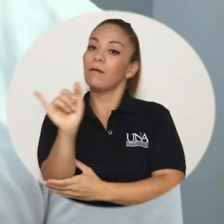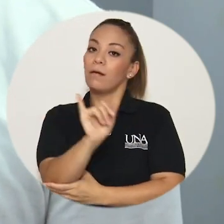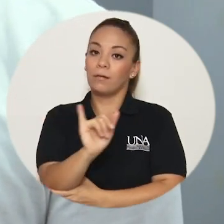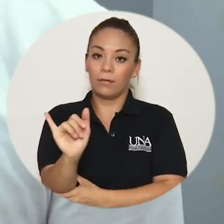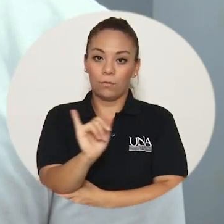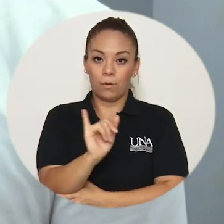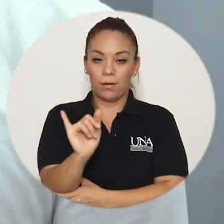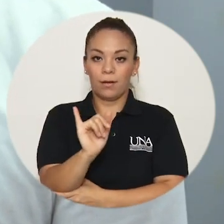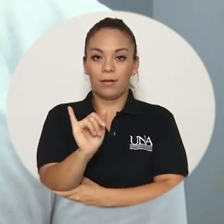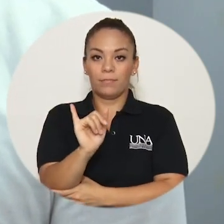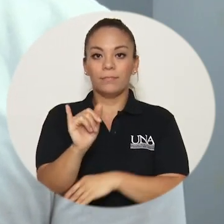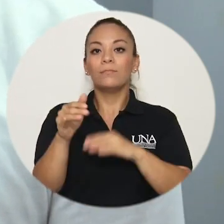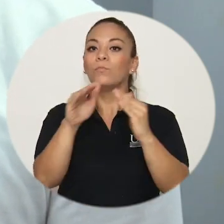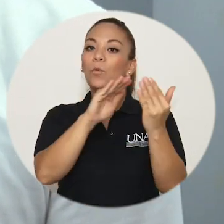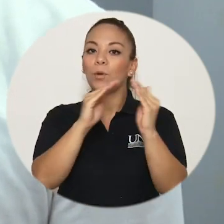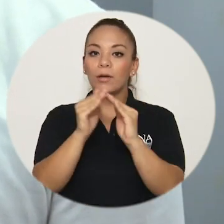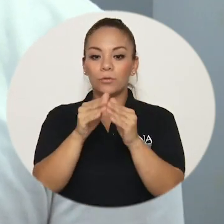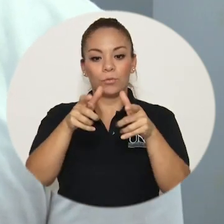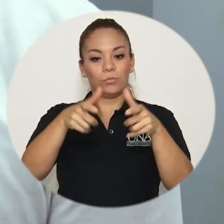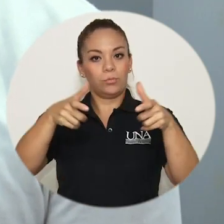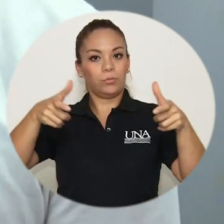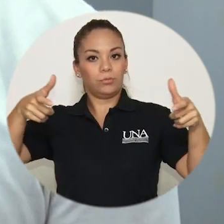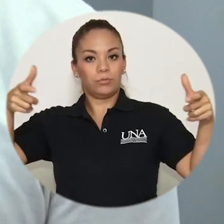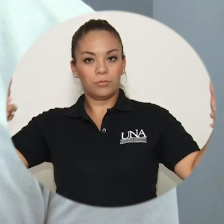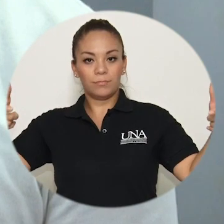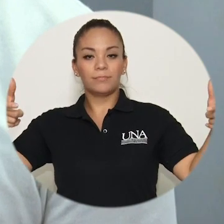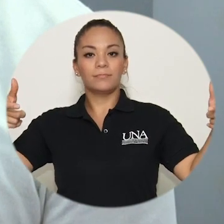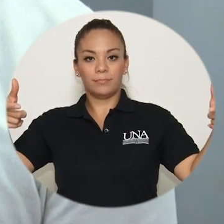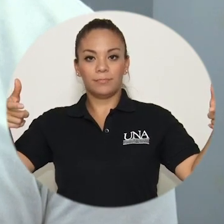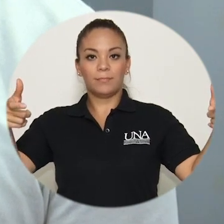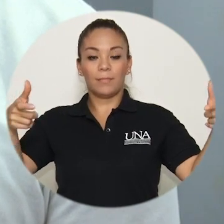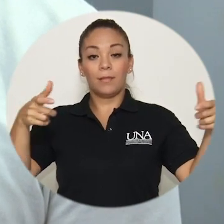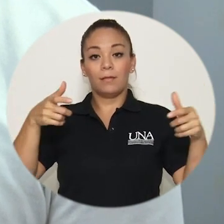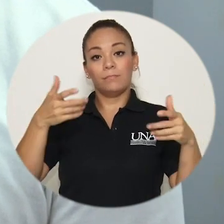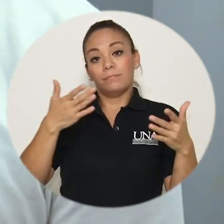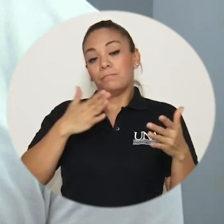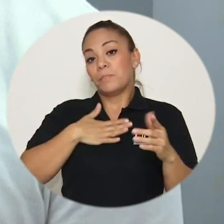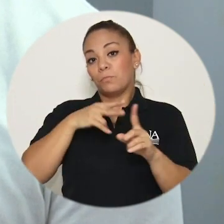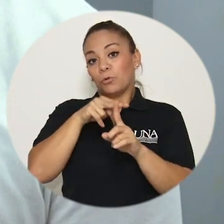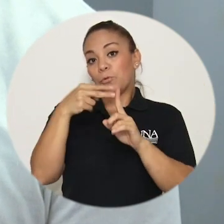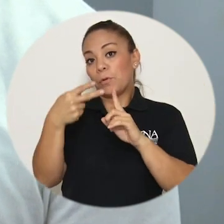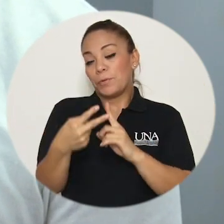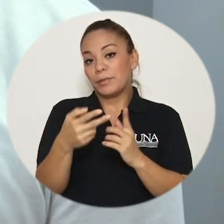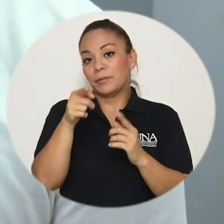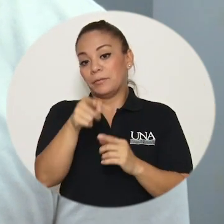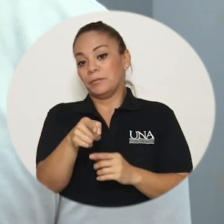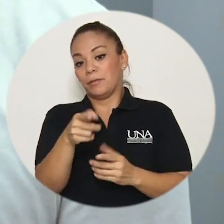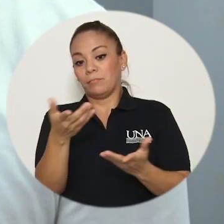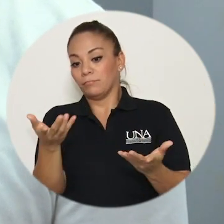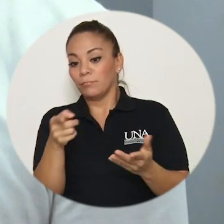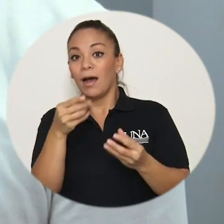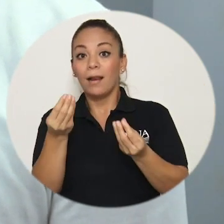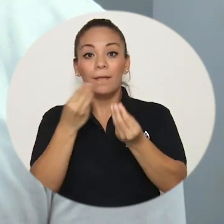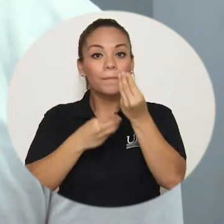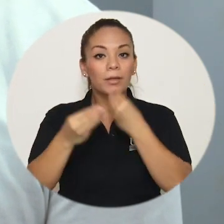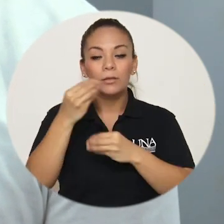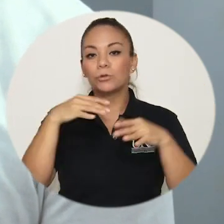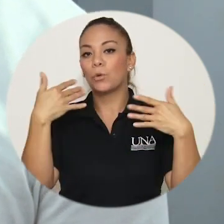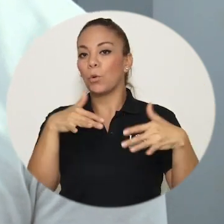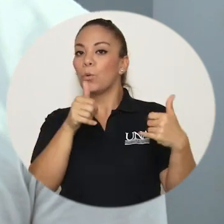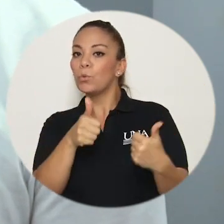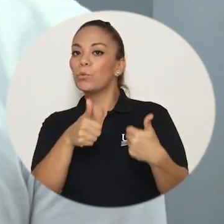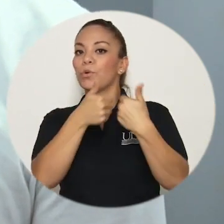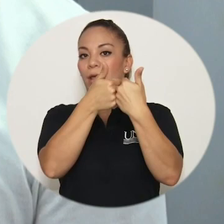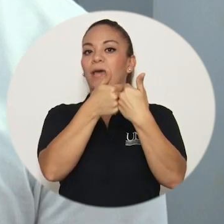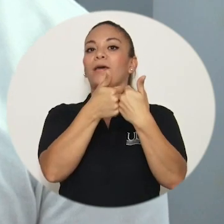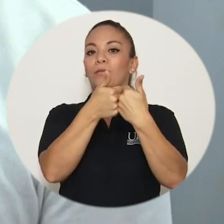escapa a una población que crece día a día y que desde el punto de vista alimenticio implica un reto